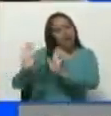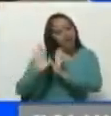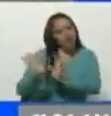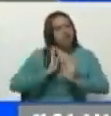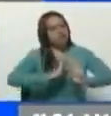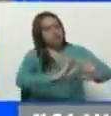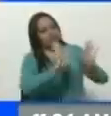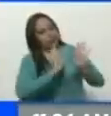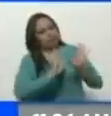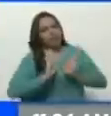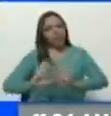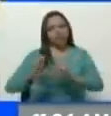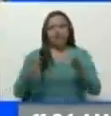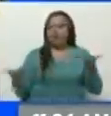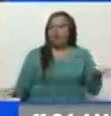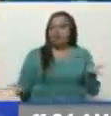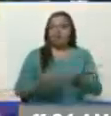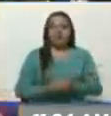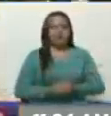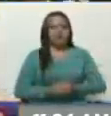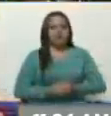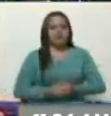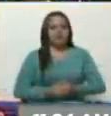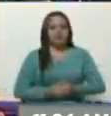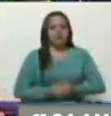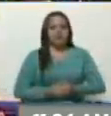de que, bueno, total que en ese vacilón,